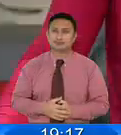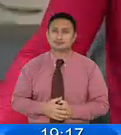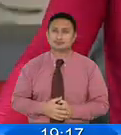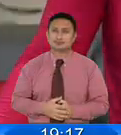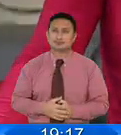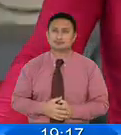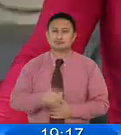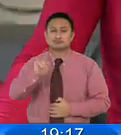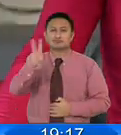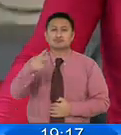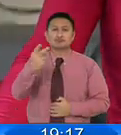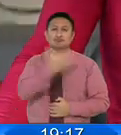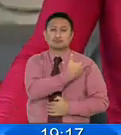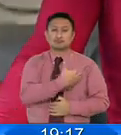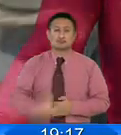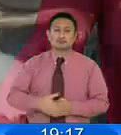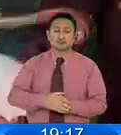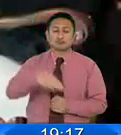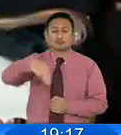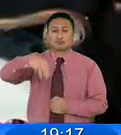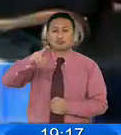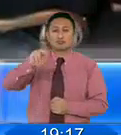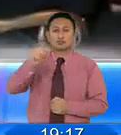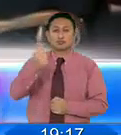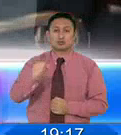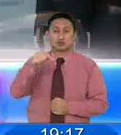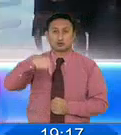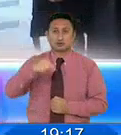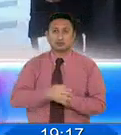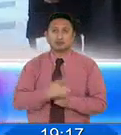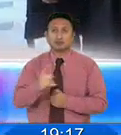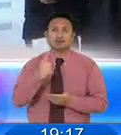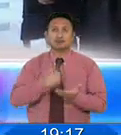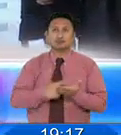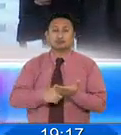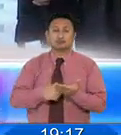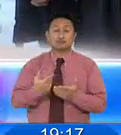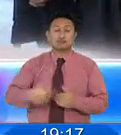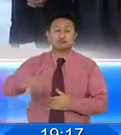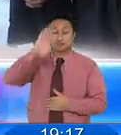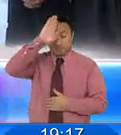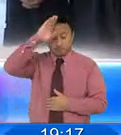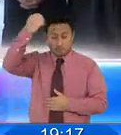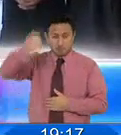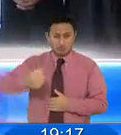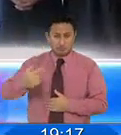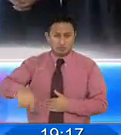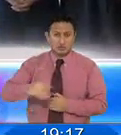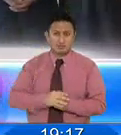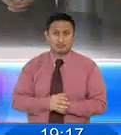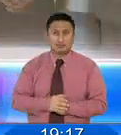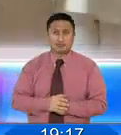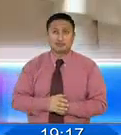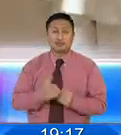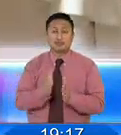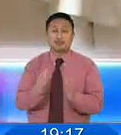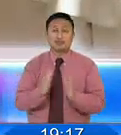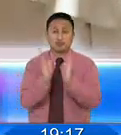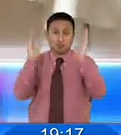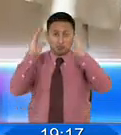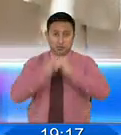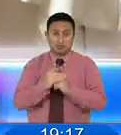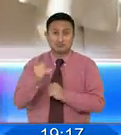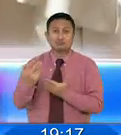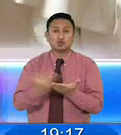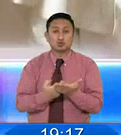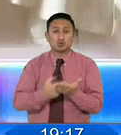segunda mandataria, María Alejandra Muñoz, participó de una audiencia con el Papa Francisco en el Palacio Apostólico Vaticano. En esta reunión también